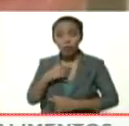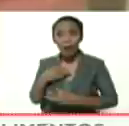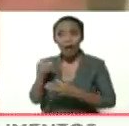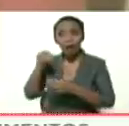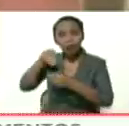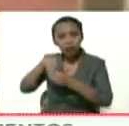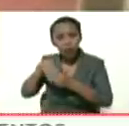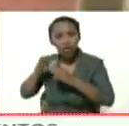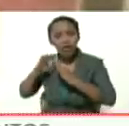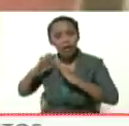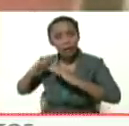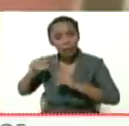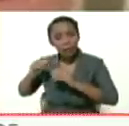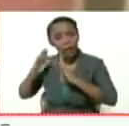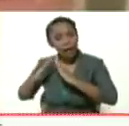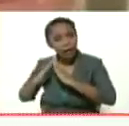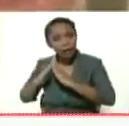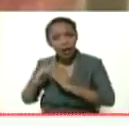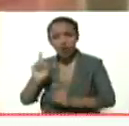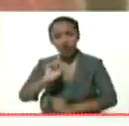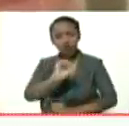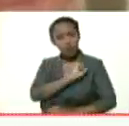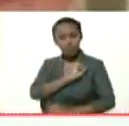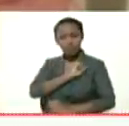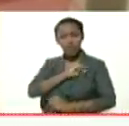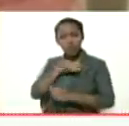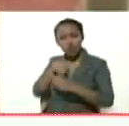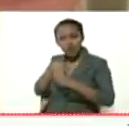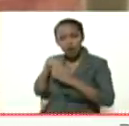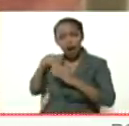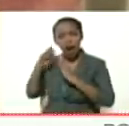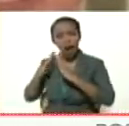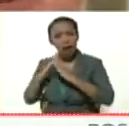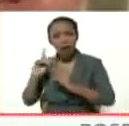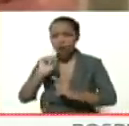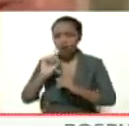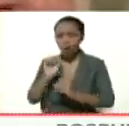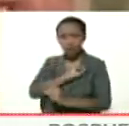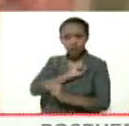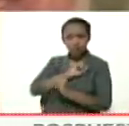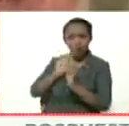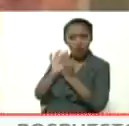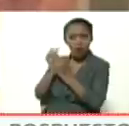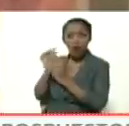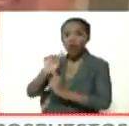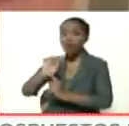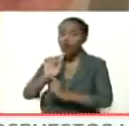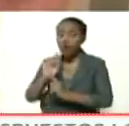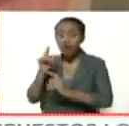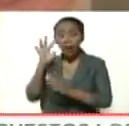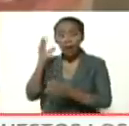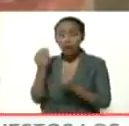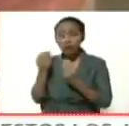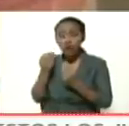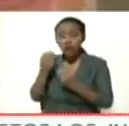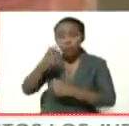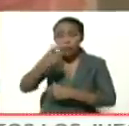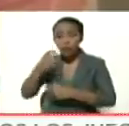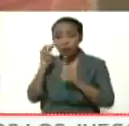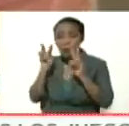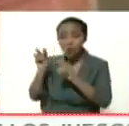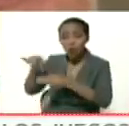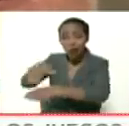casa. No le tengamos miedo a estar en casa, no le tengamos miedo a la familia. Cuando uno ve tanta gente deambulando por las